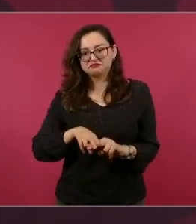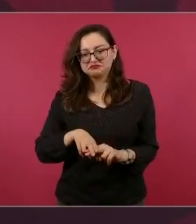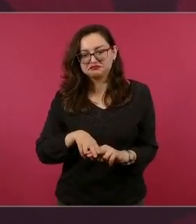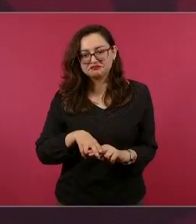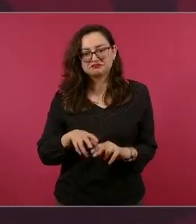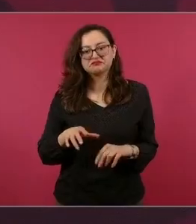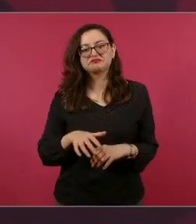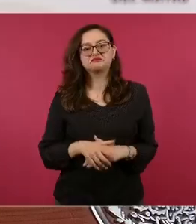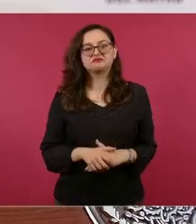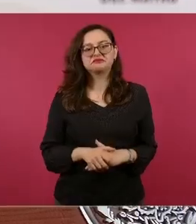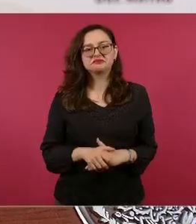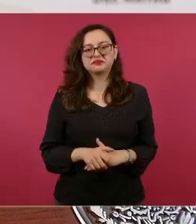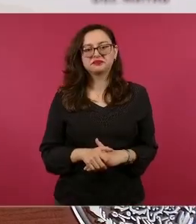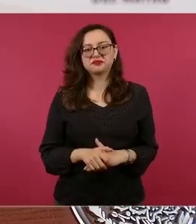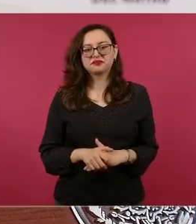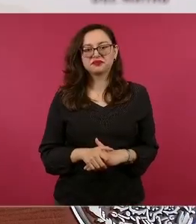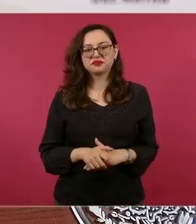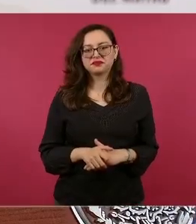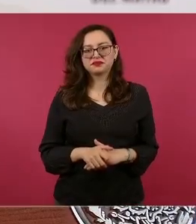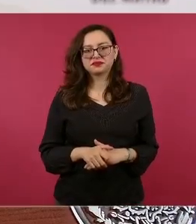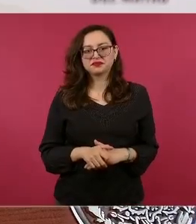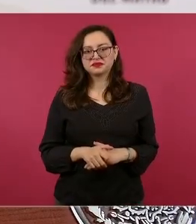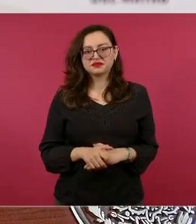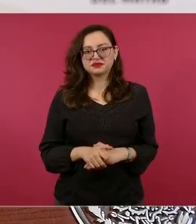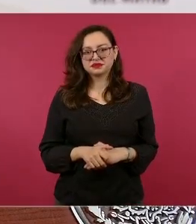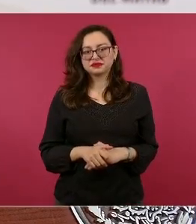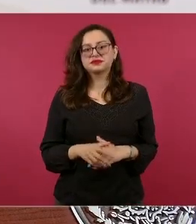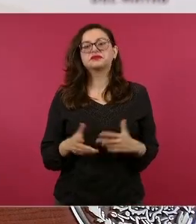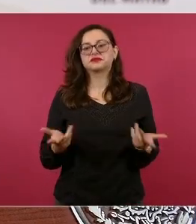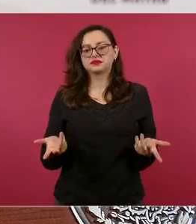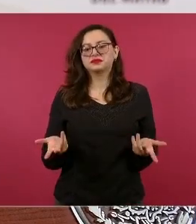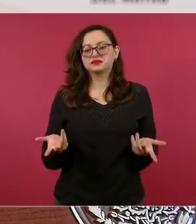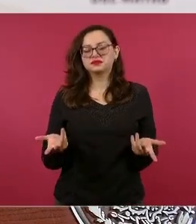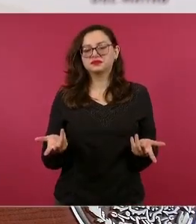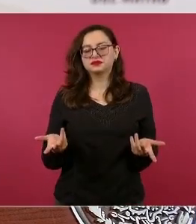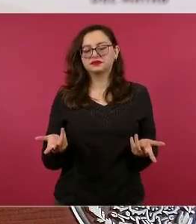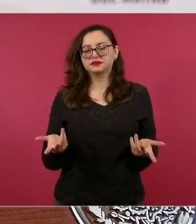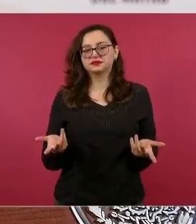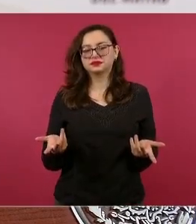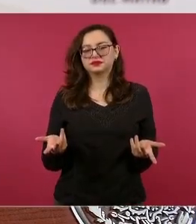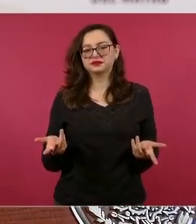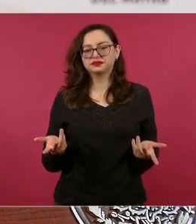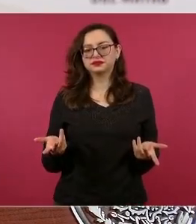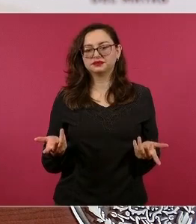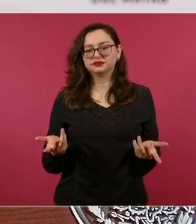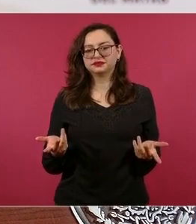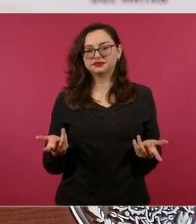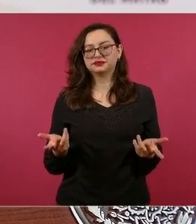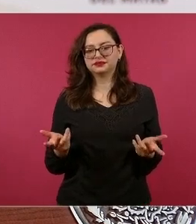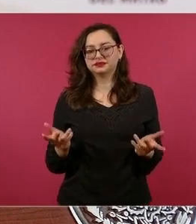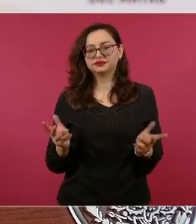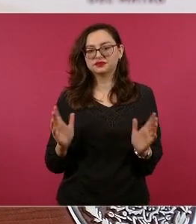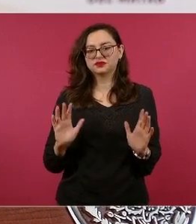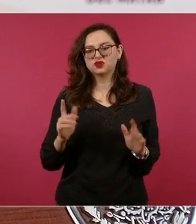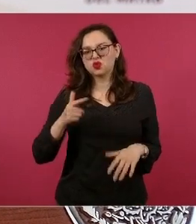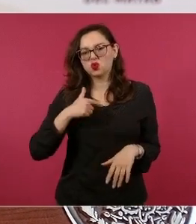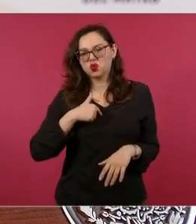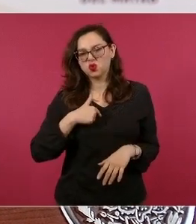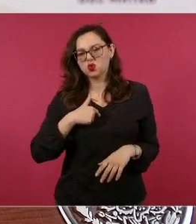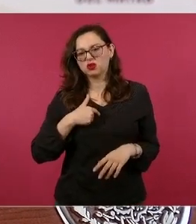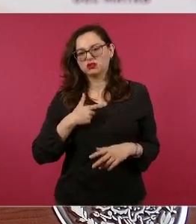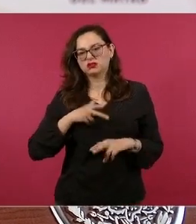y yo pues después de todas las giras, y sí, sí, sí voy a ir, pero más tarde, ya como estemos bajando, pues, que